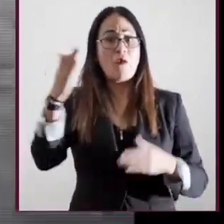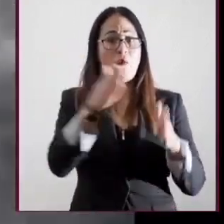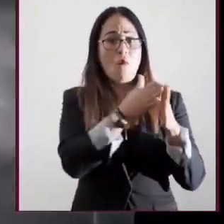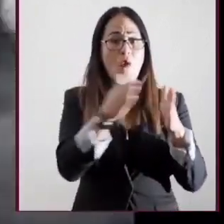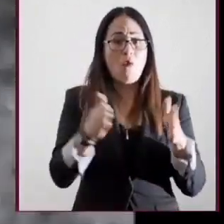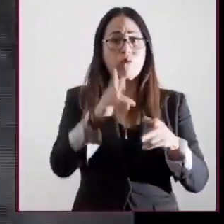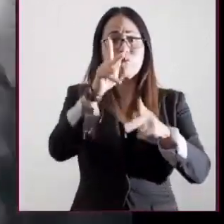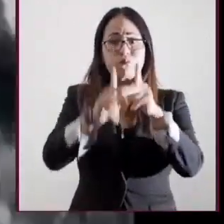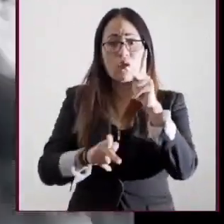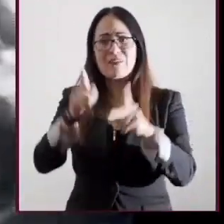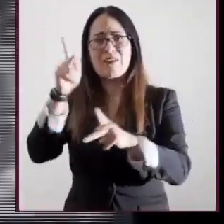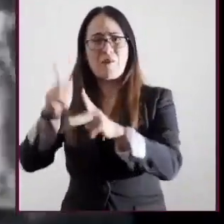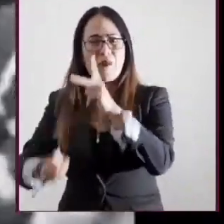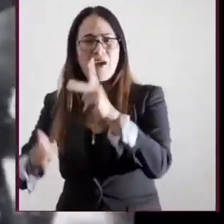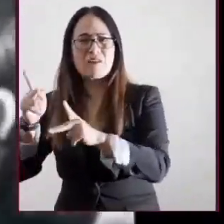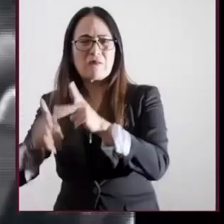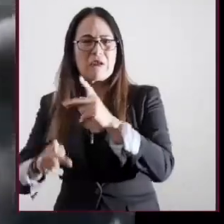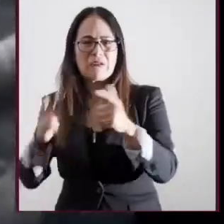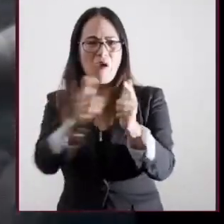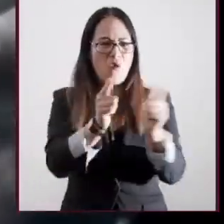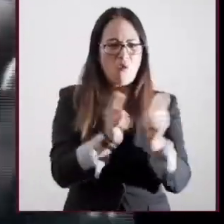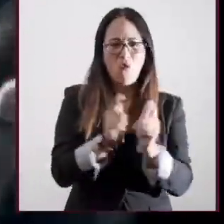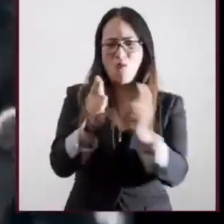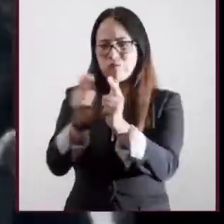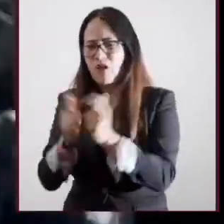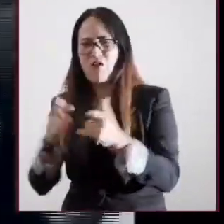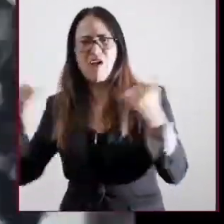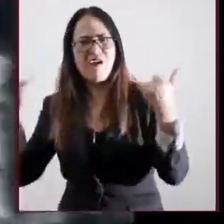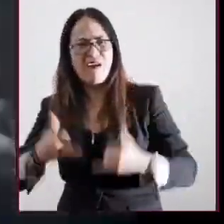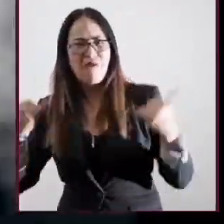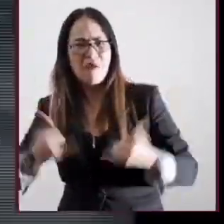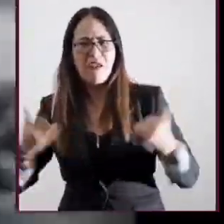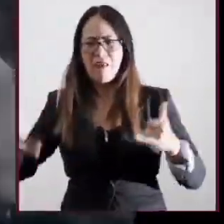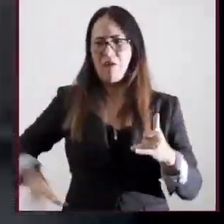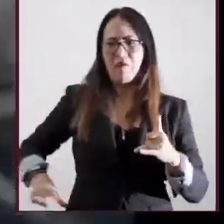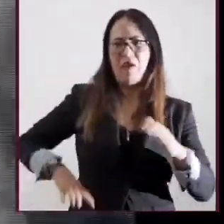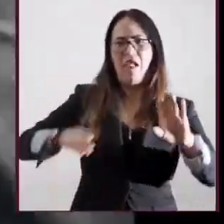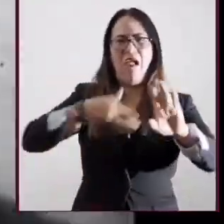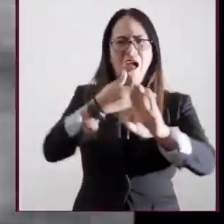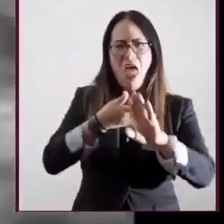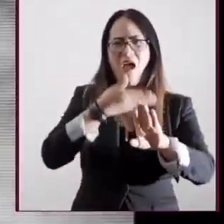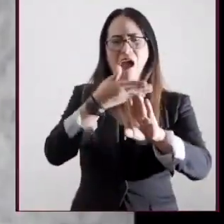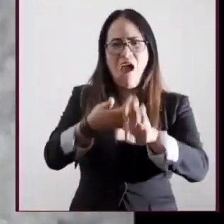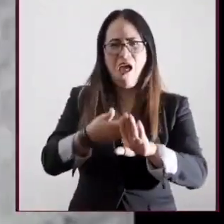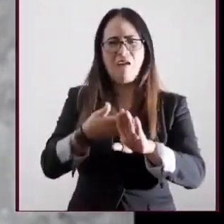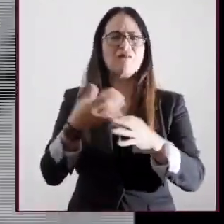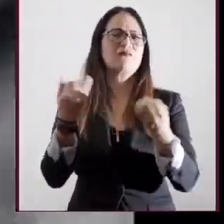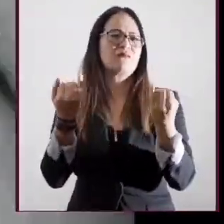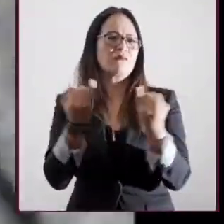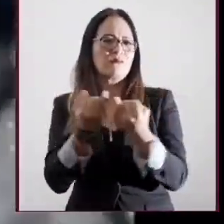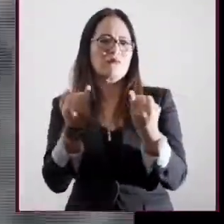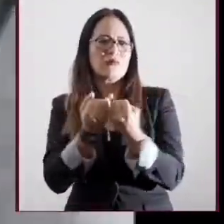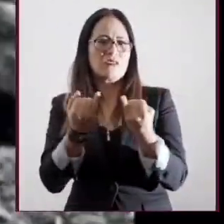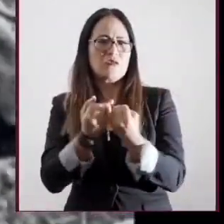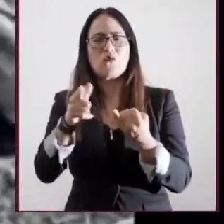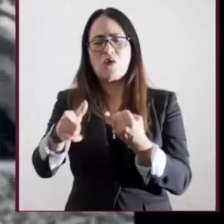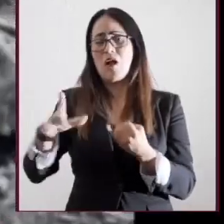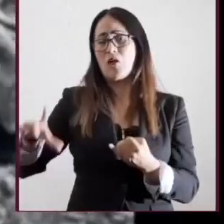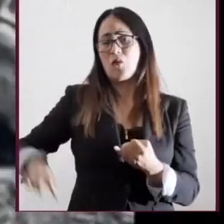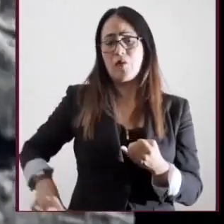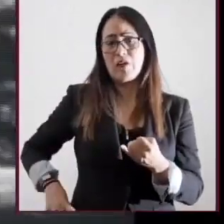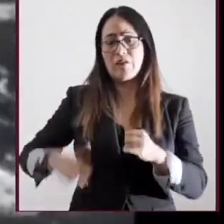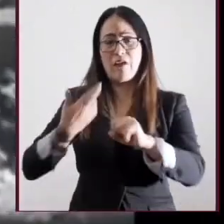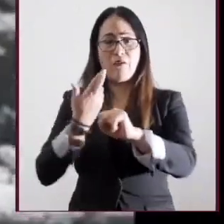momentos en los que estaba el conflicto armado y, por supuesto, en toda la forma en la que